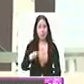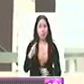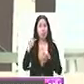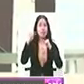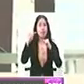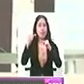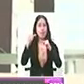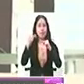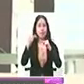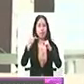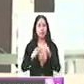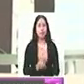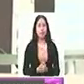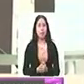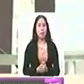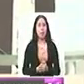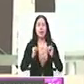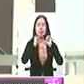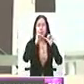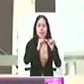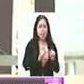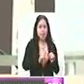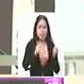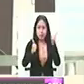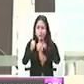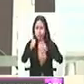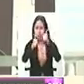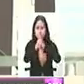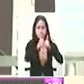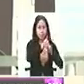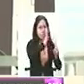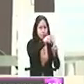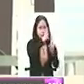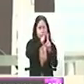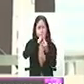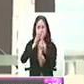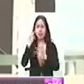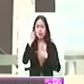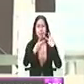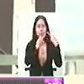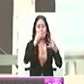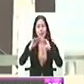mantener la vigilancia comunitaria activa con visitas casa por casa,